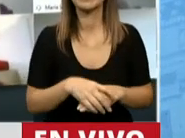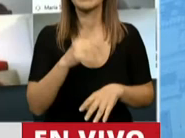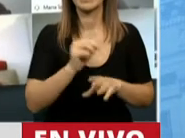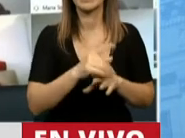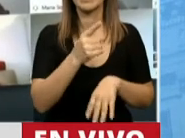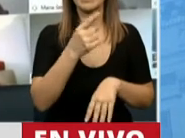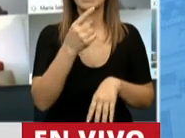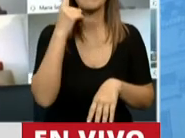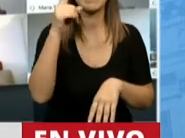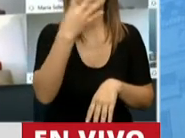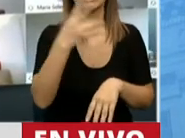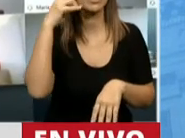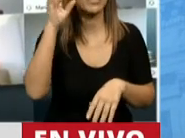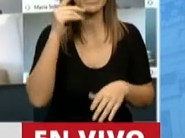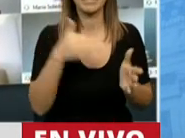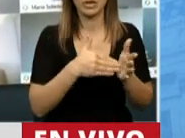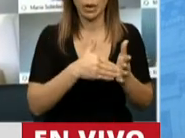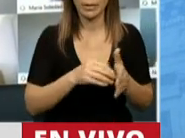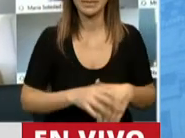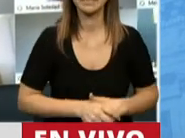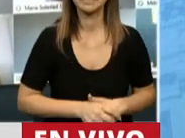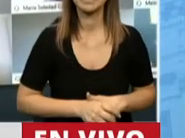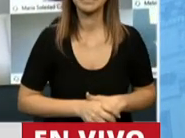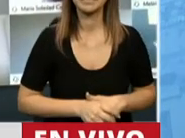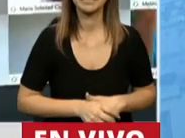por 3.490 millones.